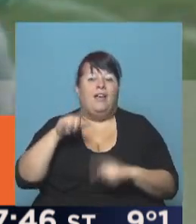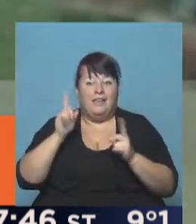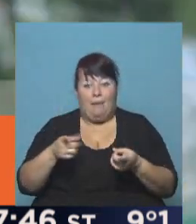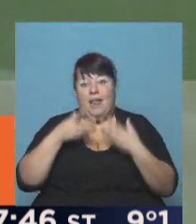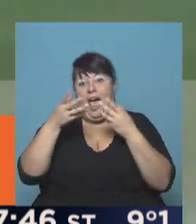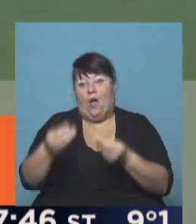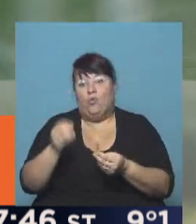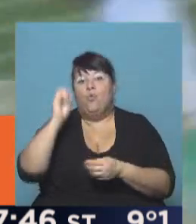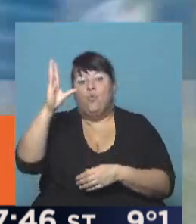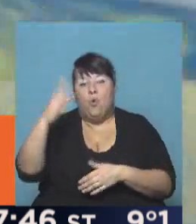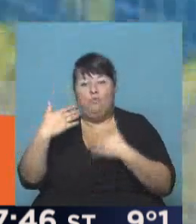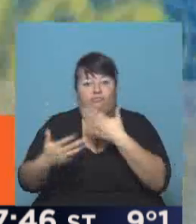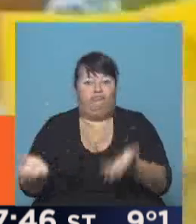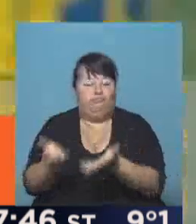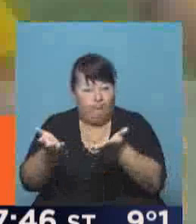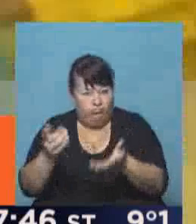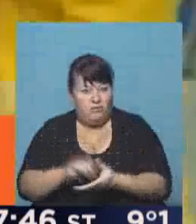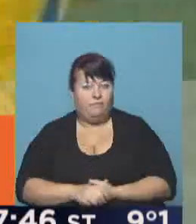ayudar a que el club pueda crecer.